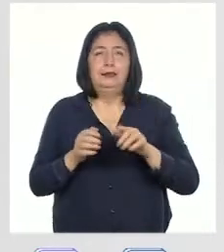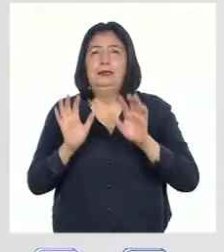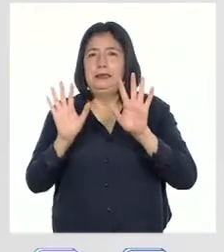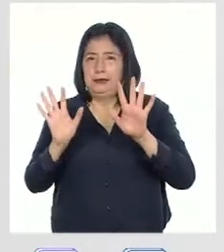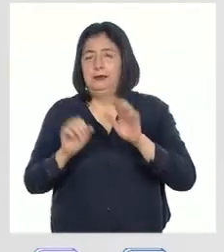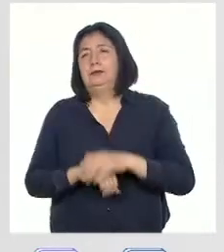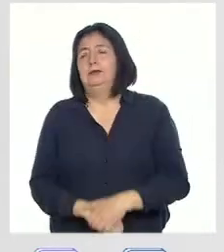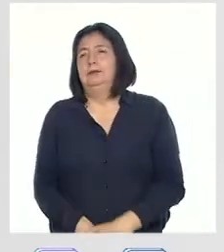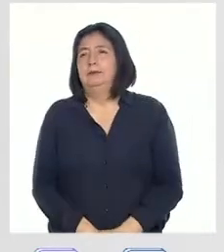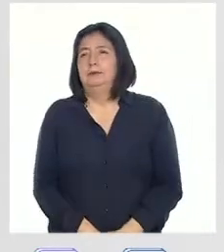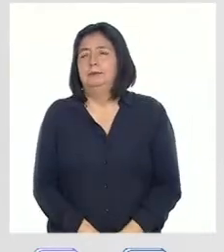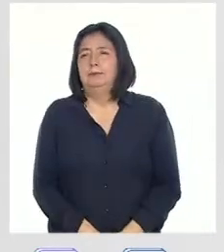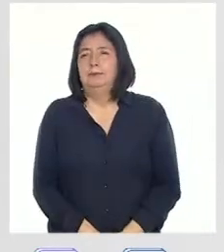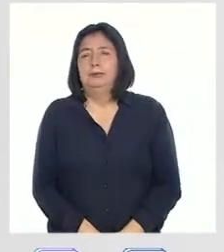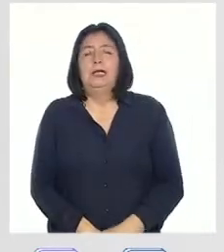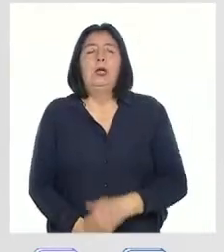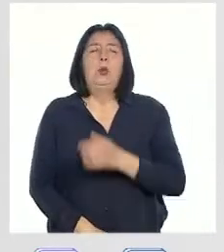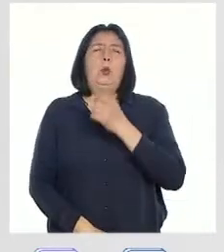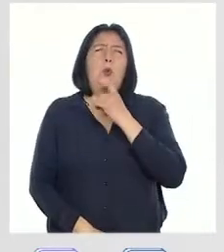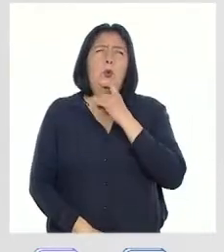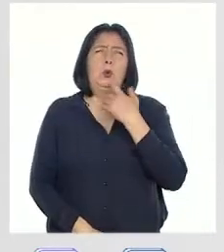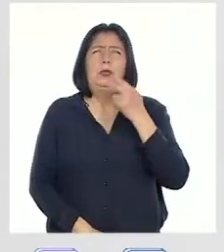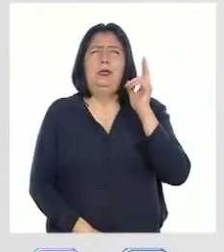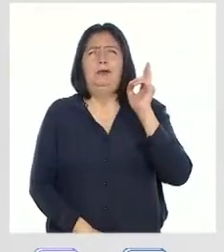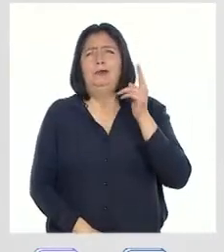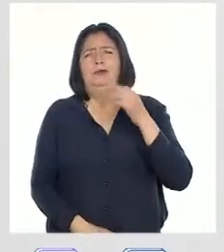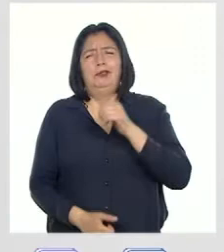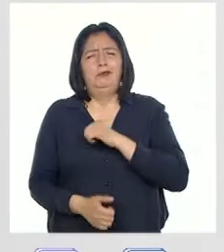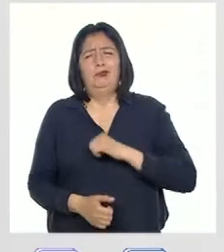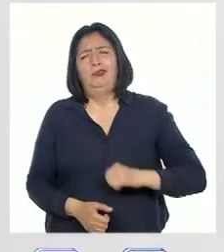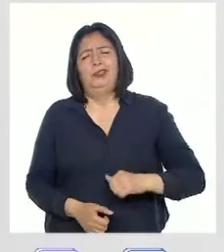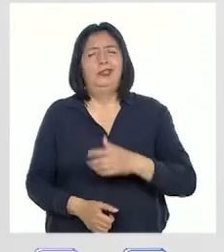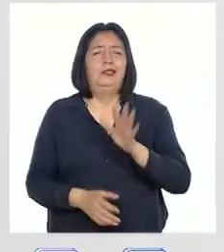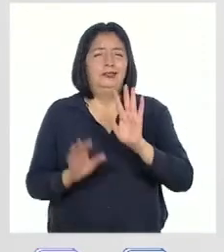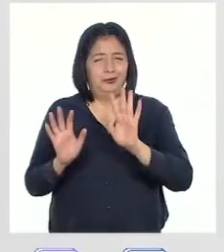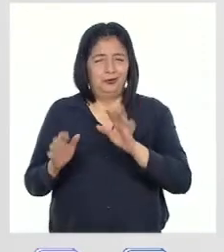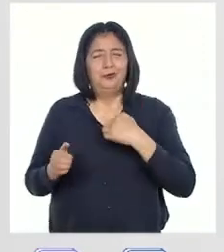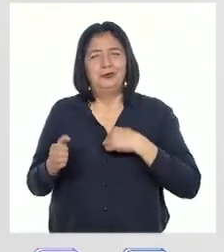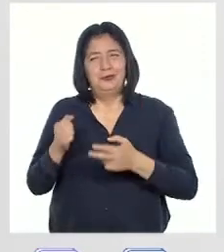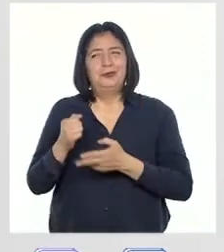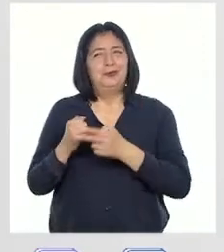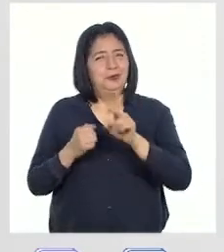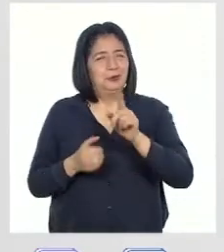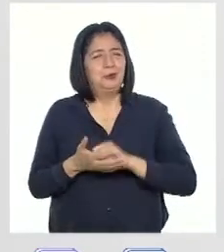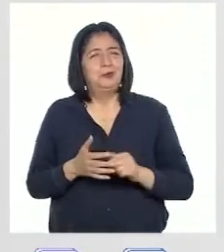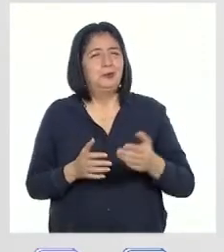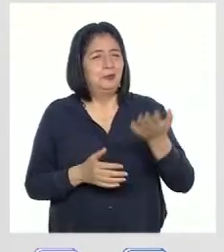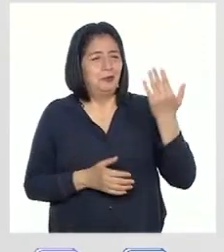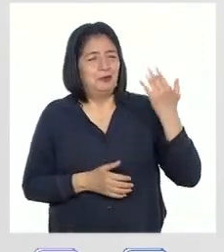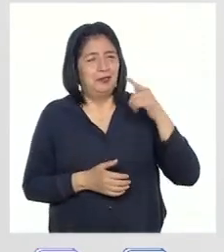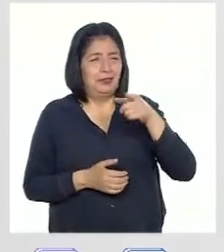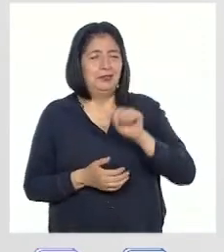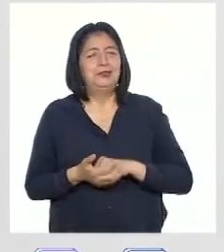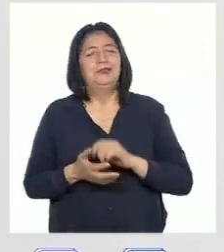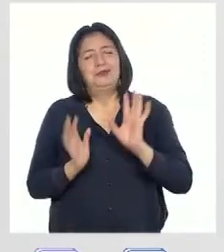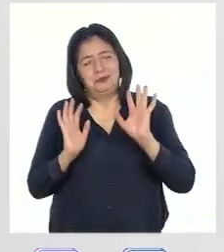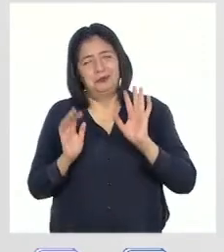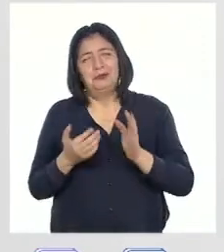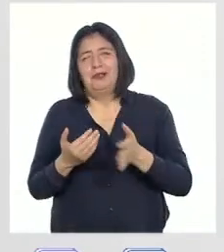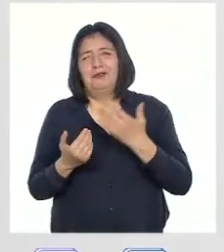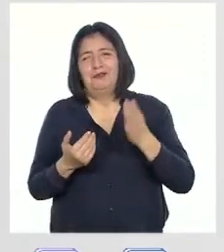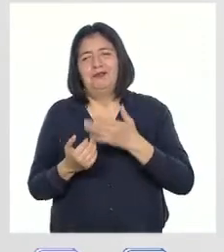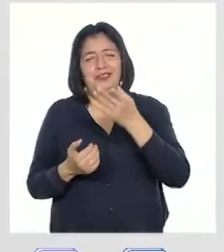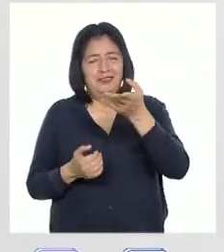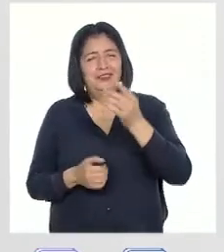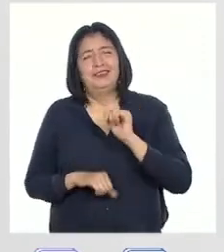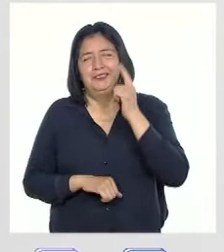10. ¡Hala, profe, qué flojera! Estoy seguro que, como en el caso anterior, te resultará más